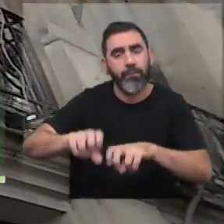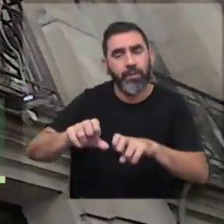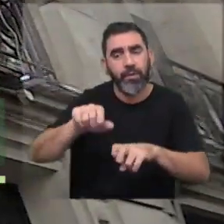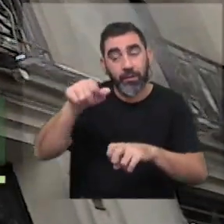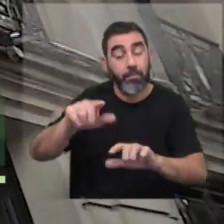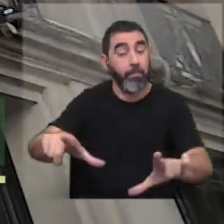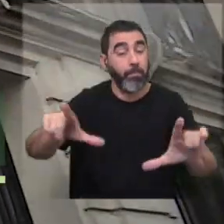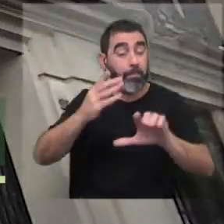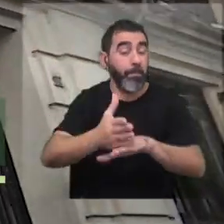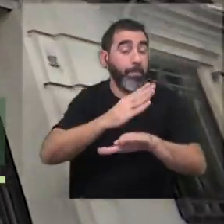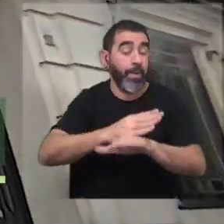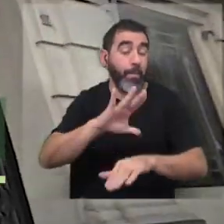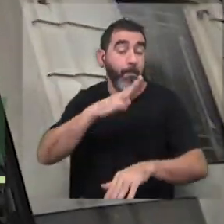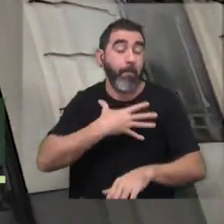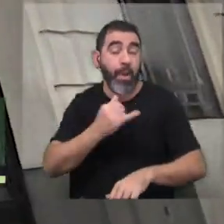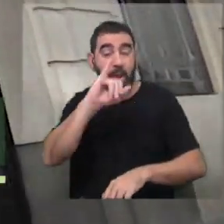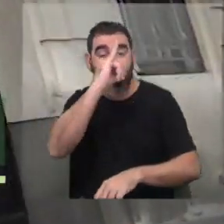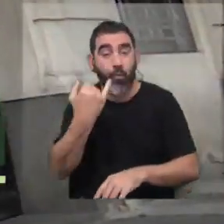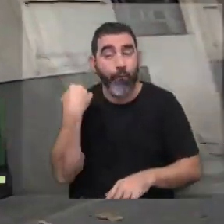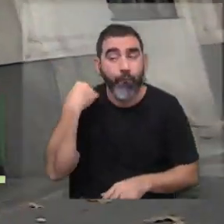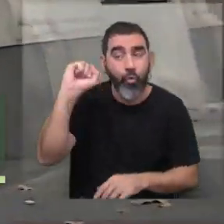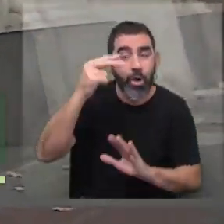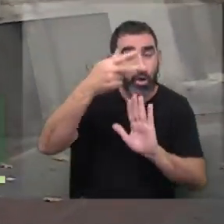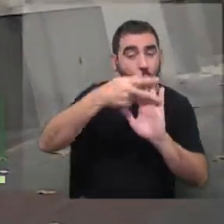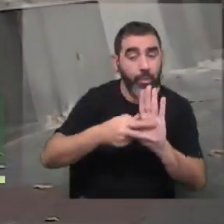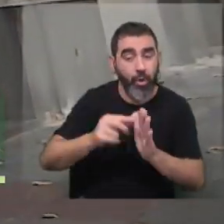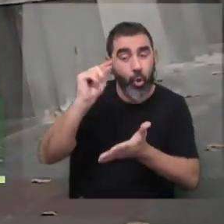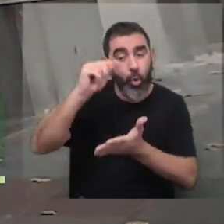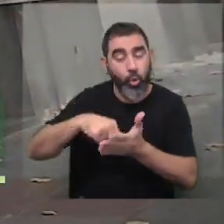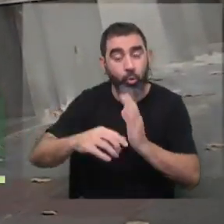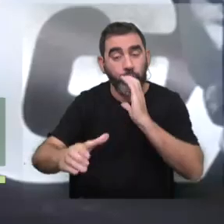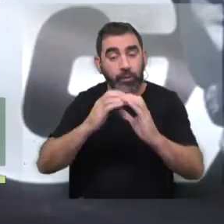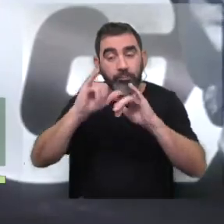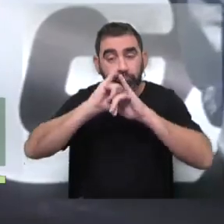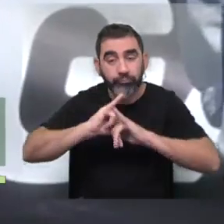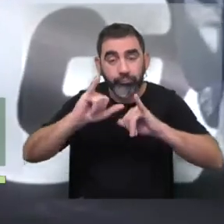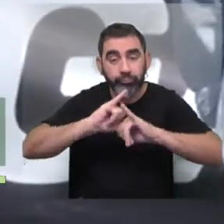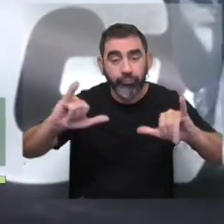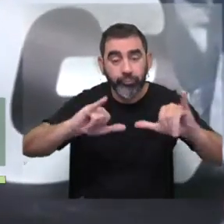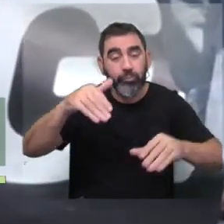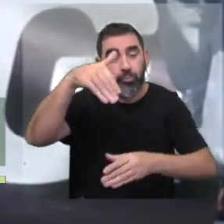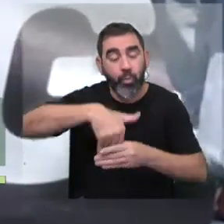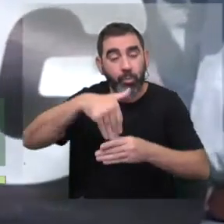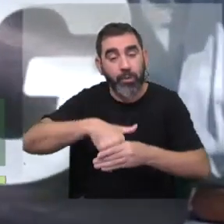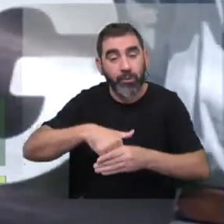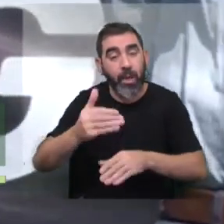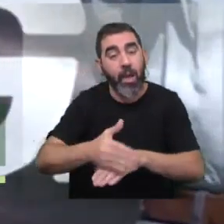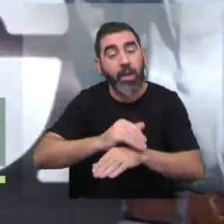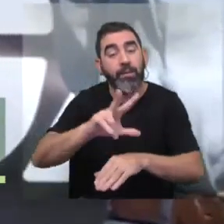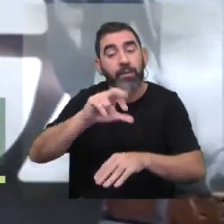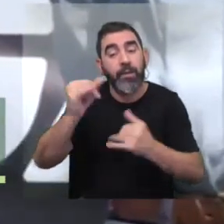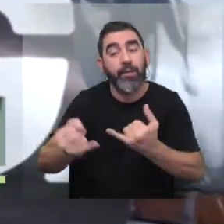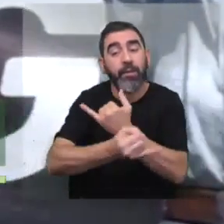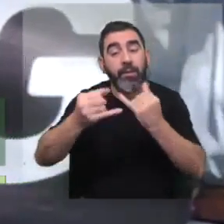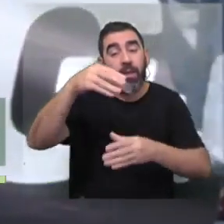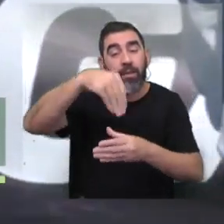entonces precandidato blanco Álvaro Delgado violó la normativa al contratar espacios en los medios Para difundir publicidad electoral antes de los 30 días previos